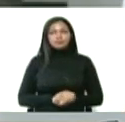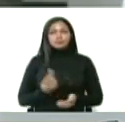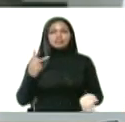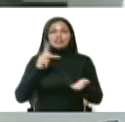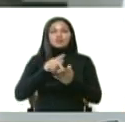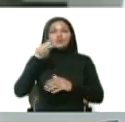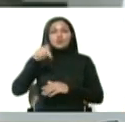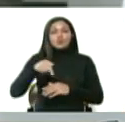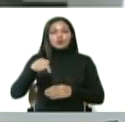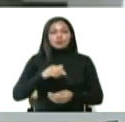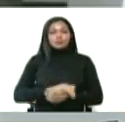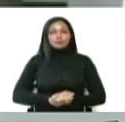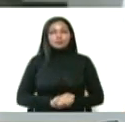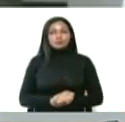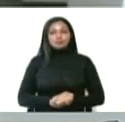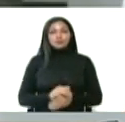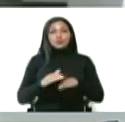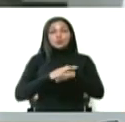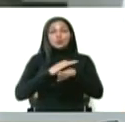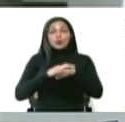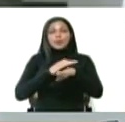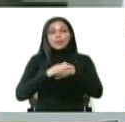hoy, jueves